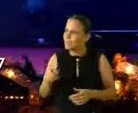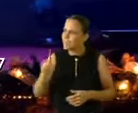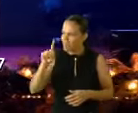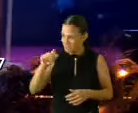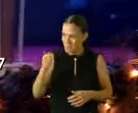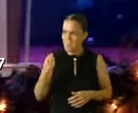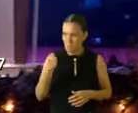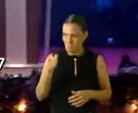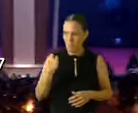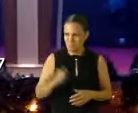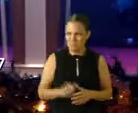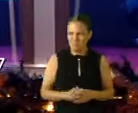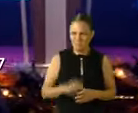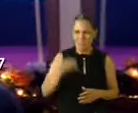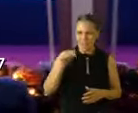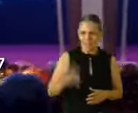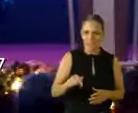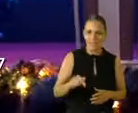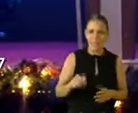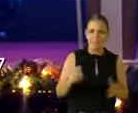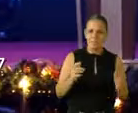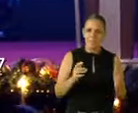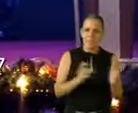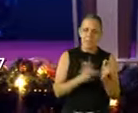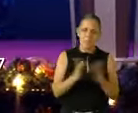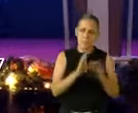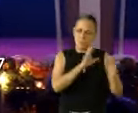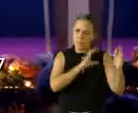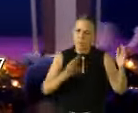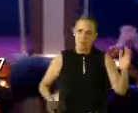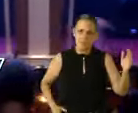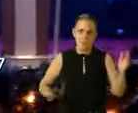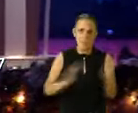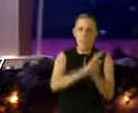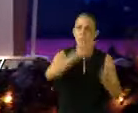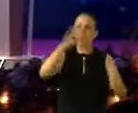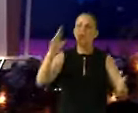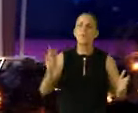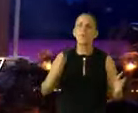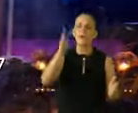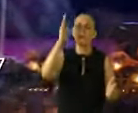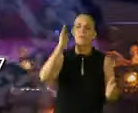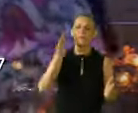está Jesucristo. Gloria a Dios. Aleluya, aleluya.